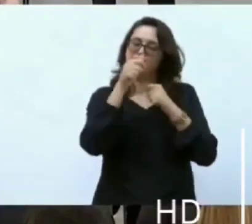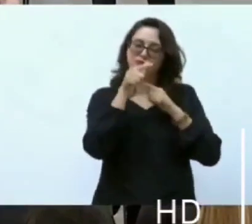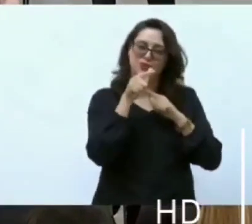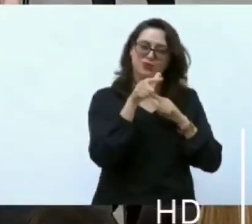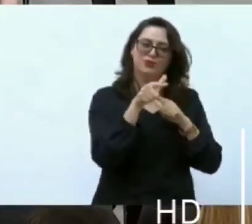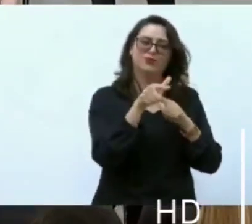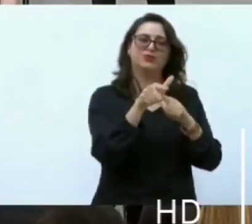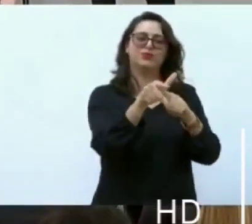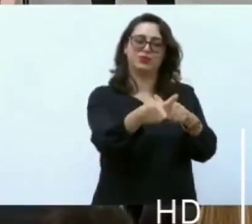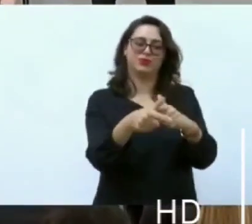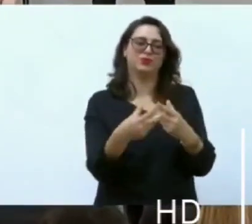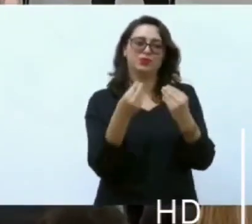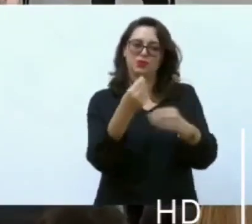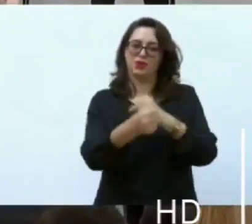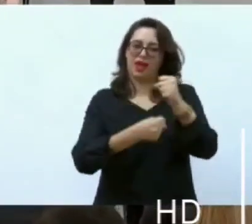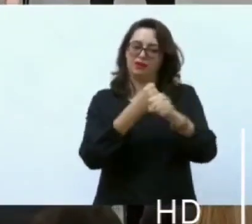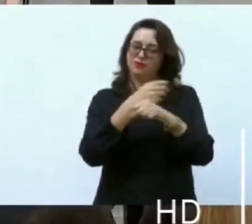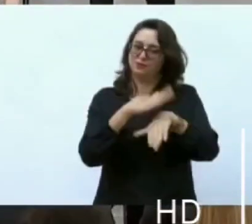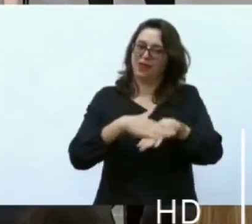que no, vivas mucho.